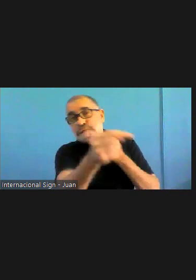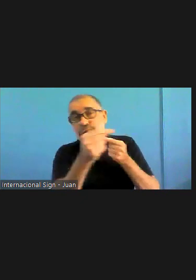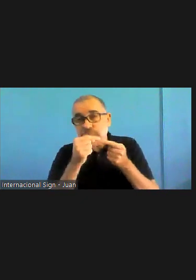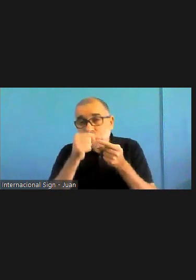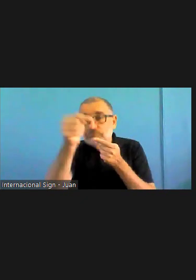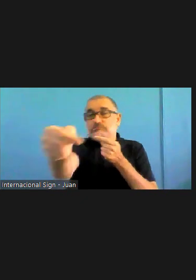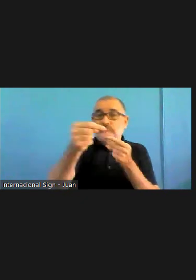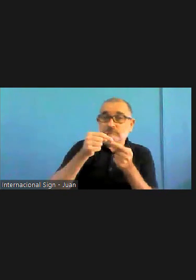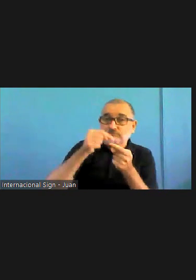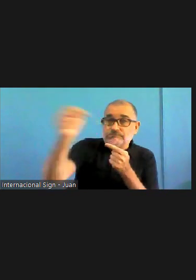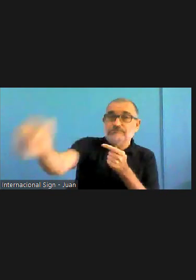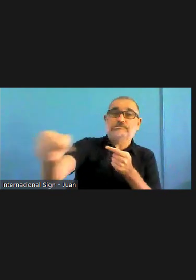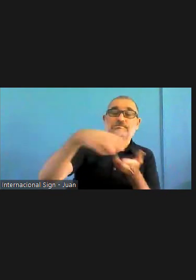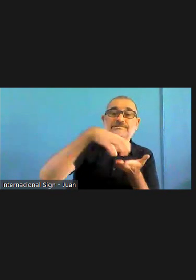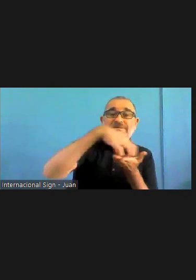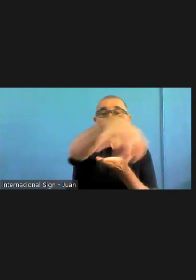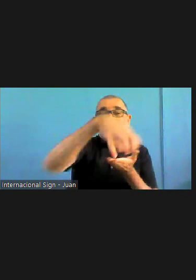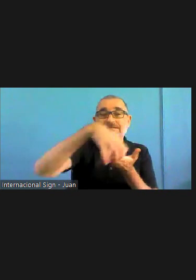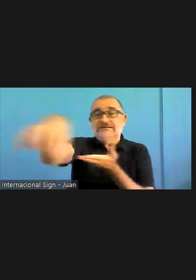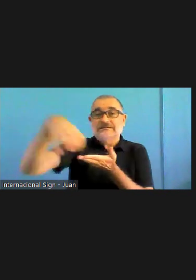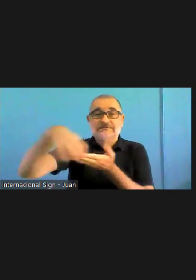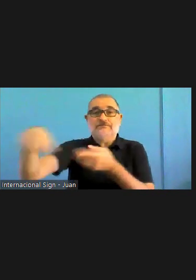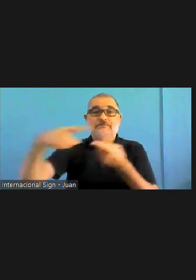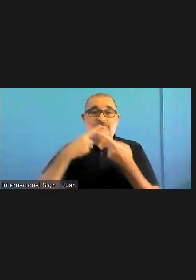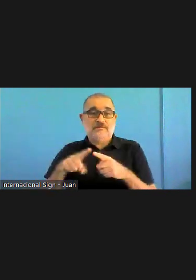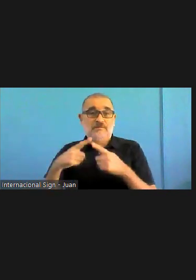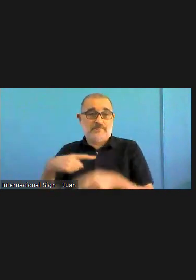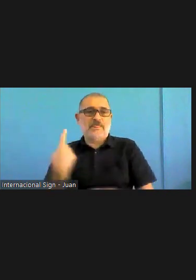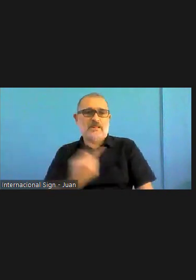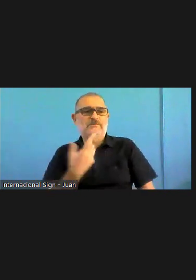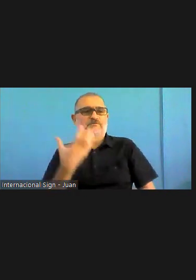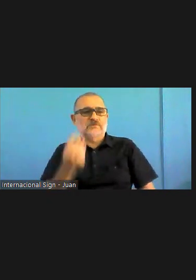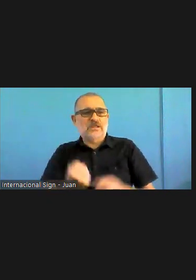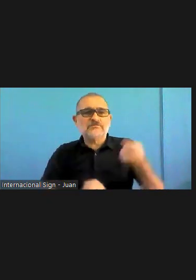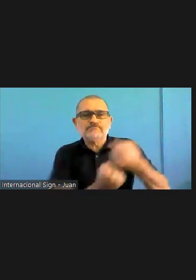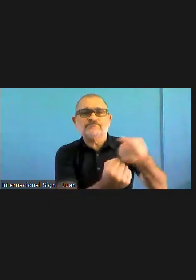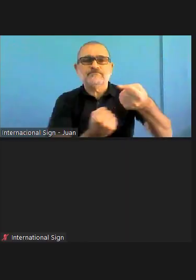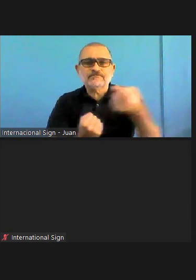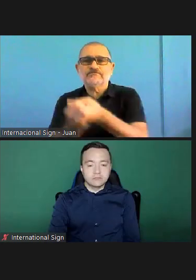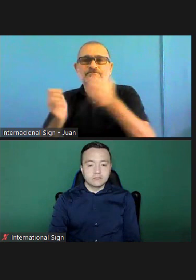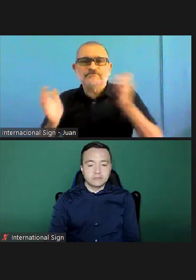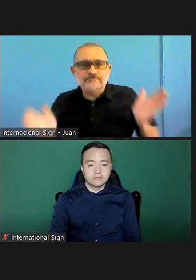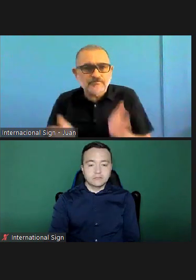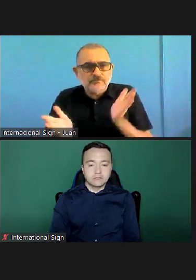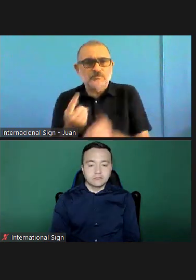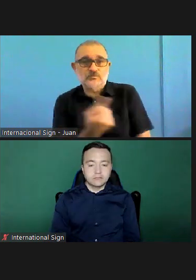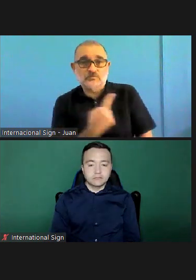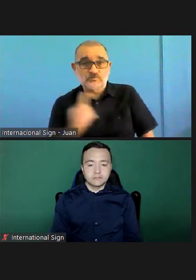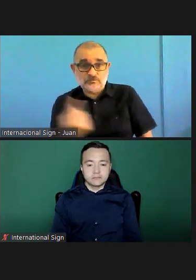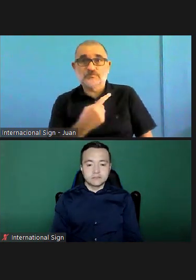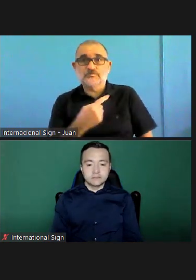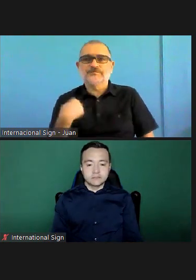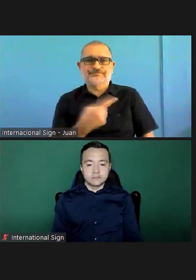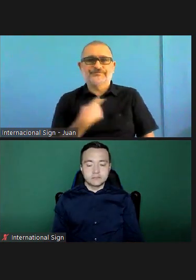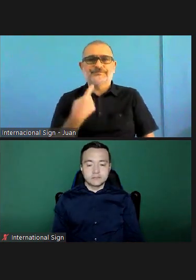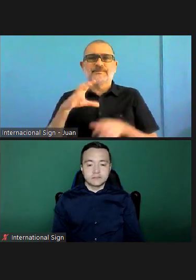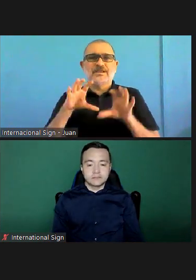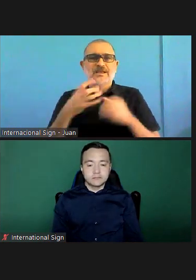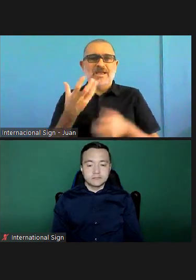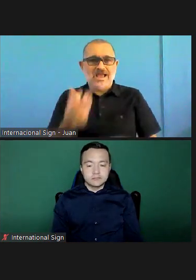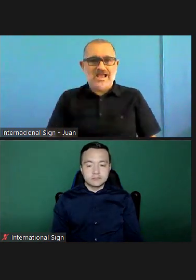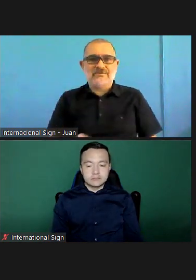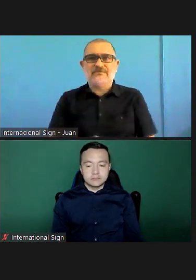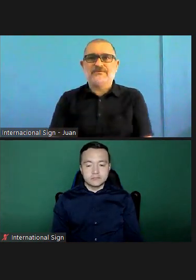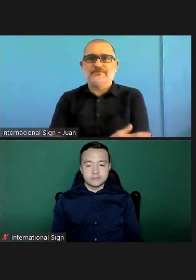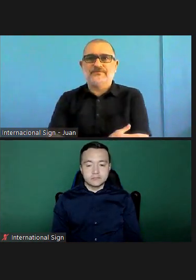tuvimos buen apoyo de cuidados primarios, buen apoyo de los médicos de atención primaria